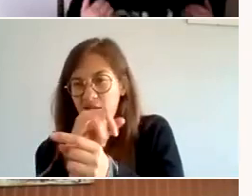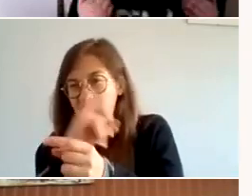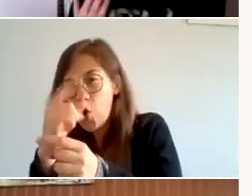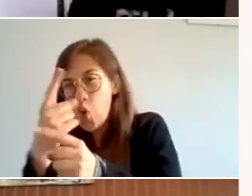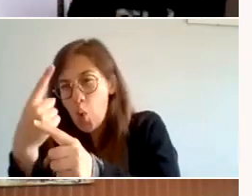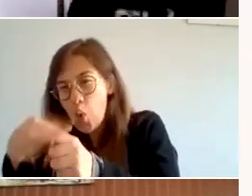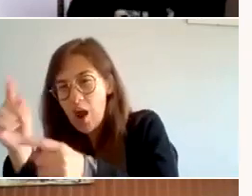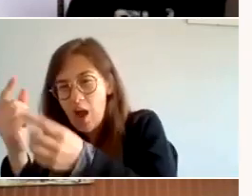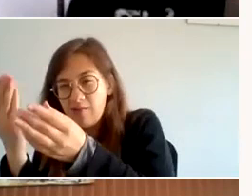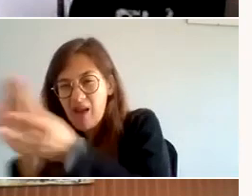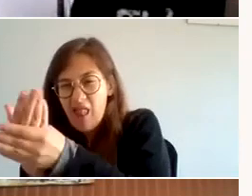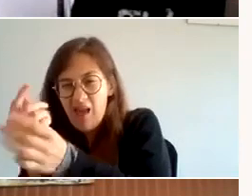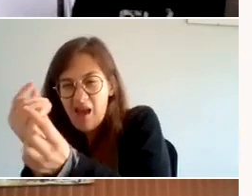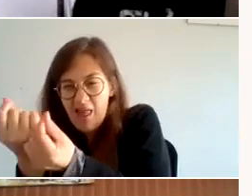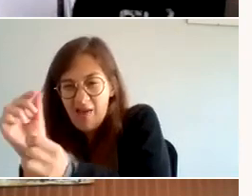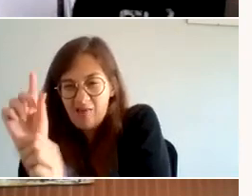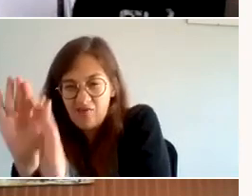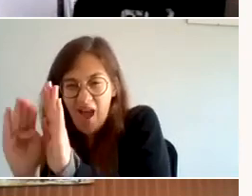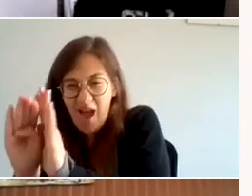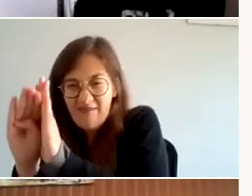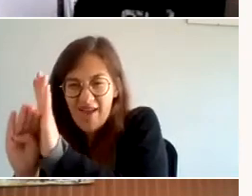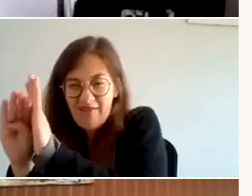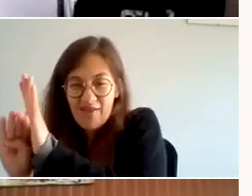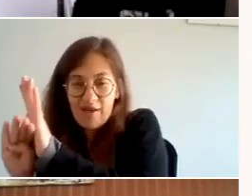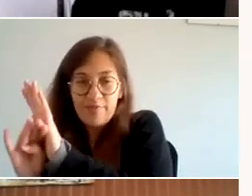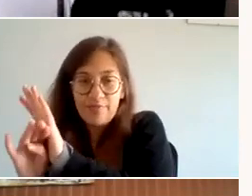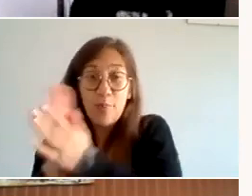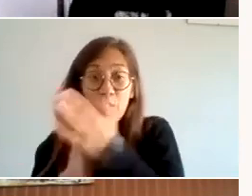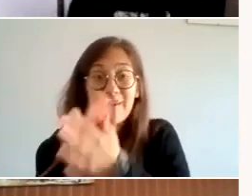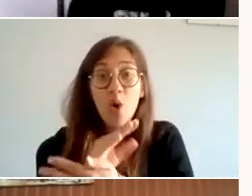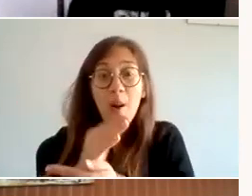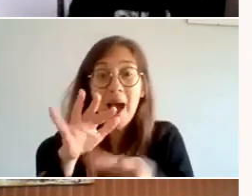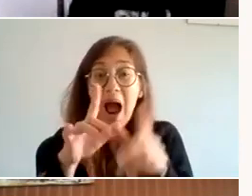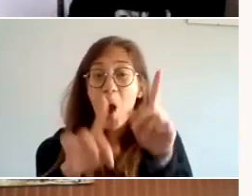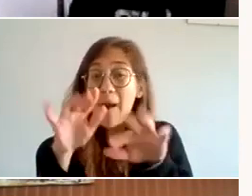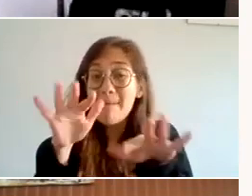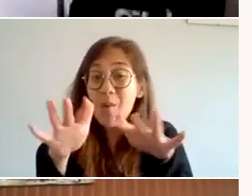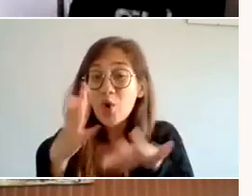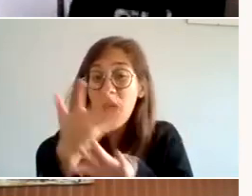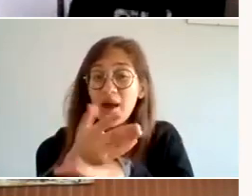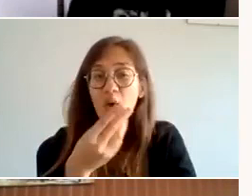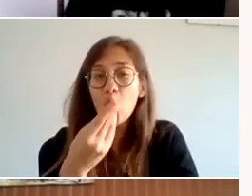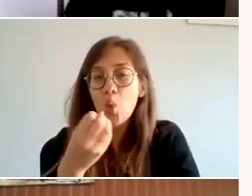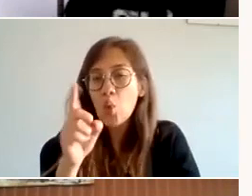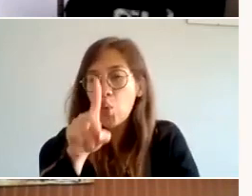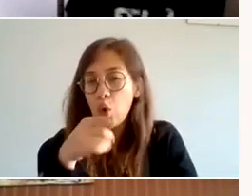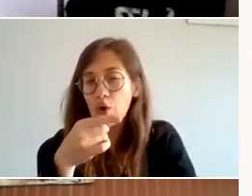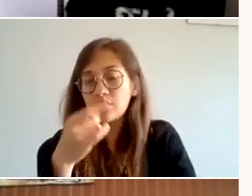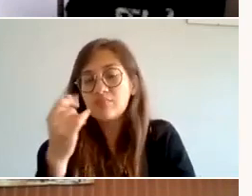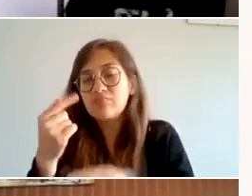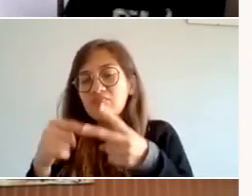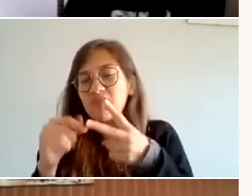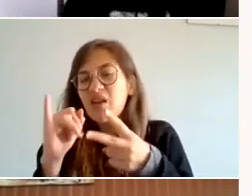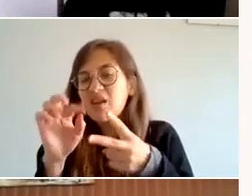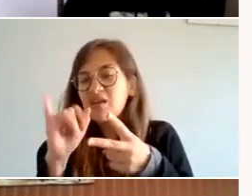que son más importantes, generalmente son WOS o son EASY, mientras que las de menos impacto